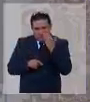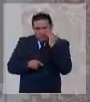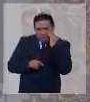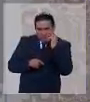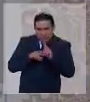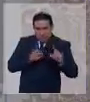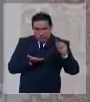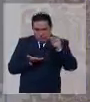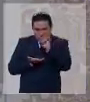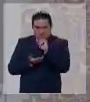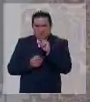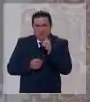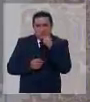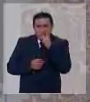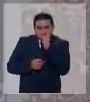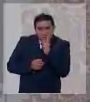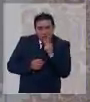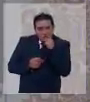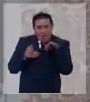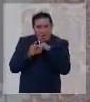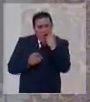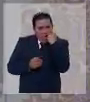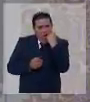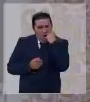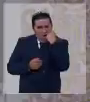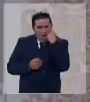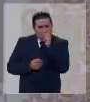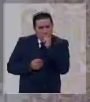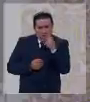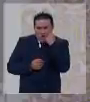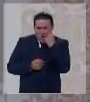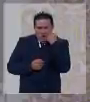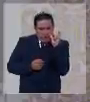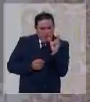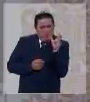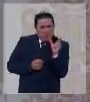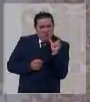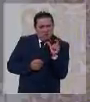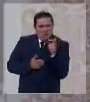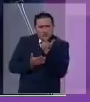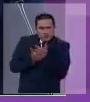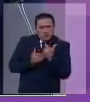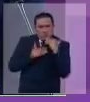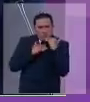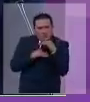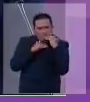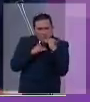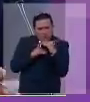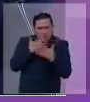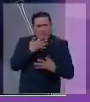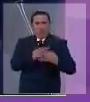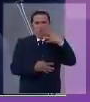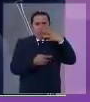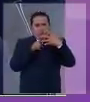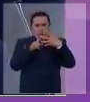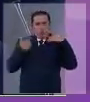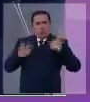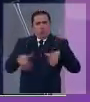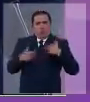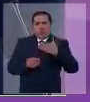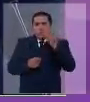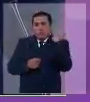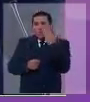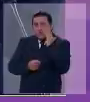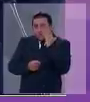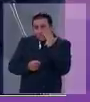dirigidas directamente a usted para este segmento? Déjeme tomar una conversación que hubo en Facebook sobre esto del salario mínimo, en donde lo